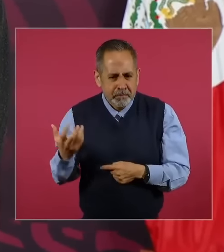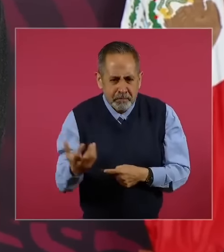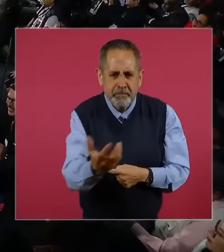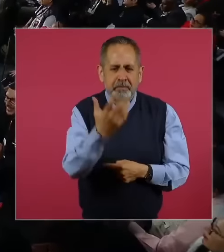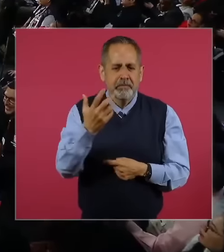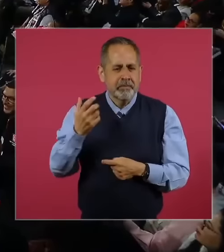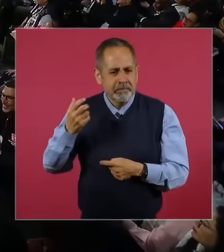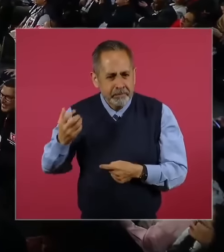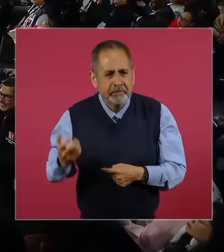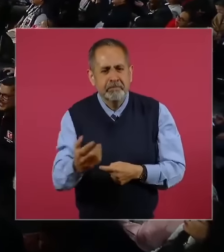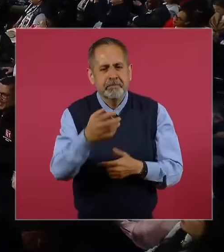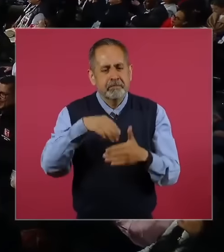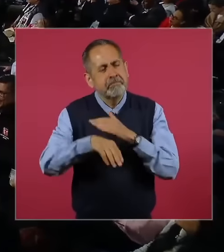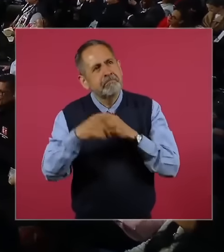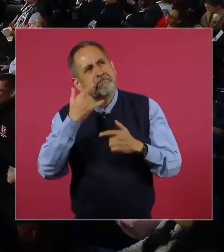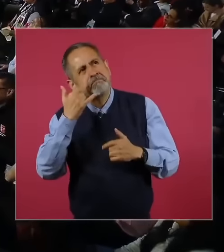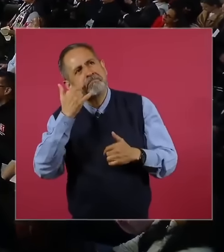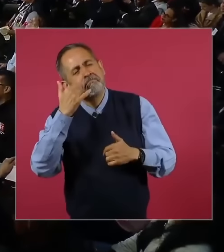pueda apreciar